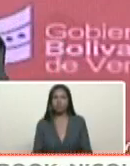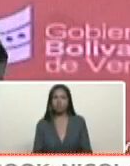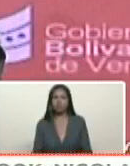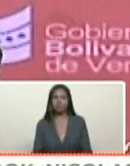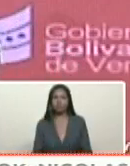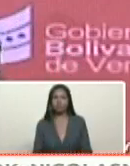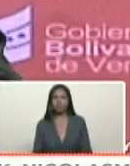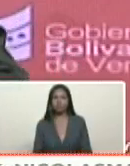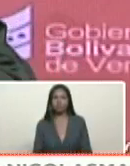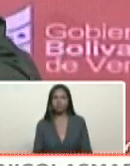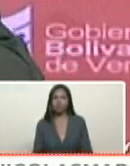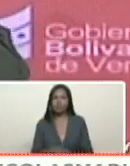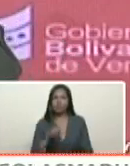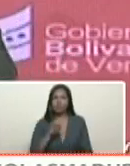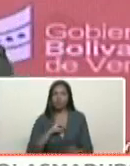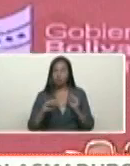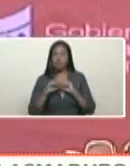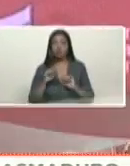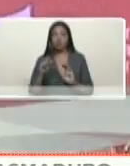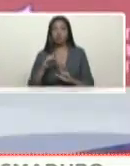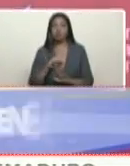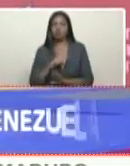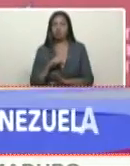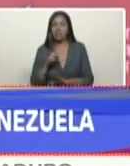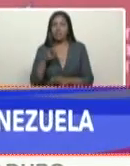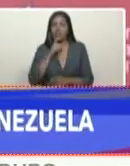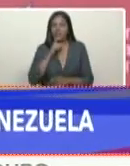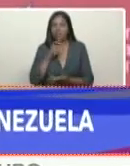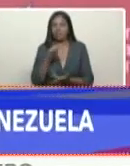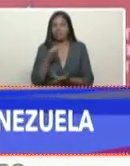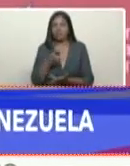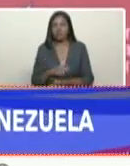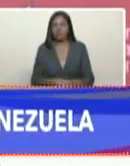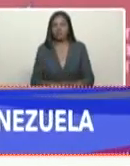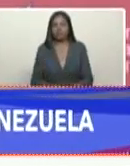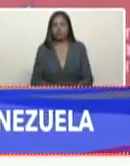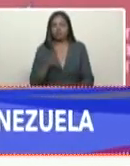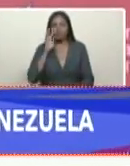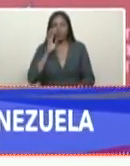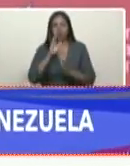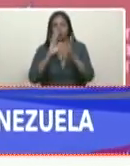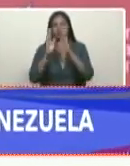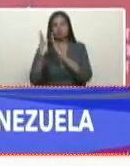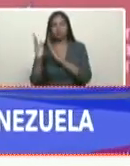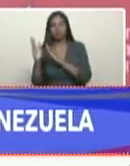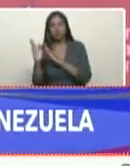Es un movimiento complejo en su organización.